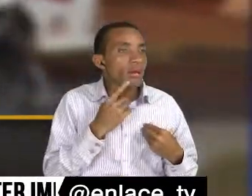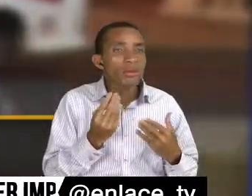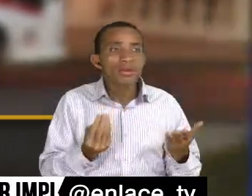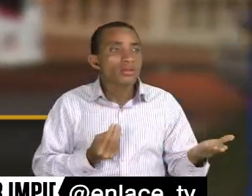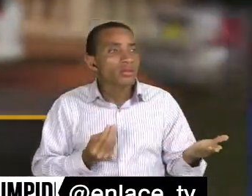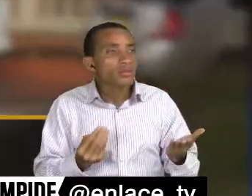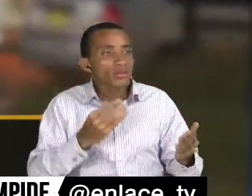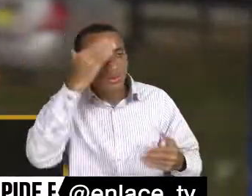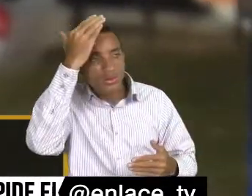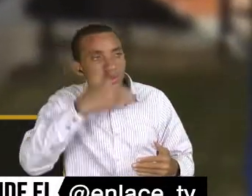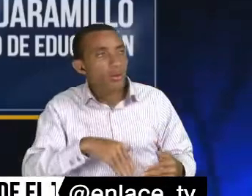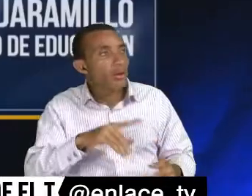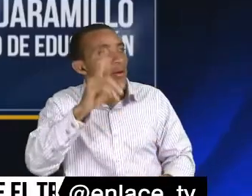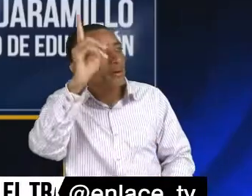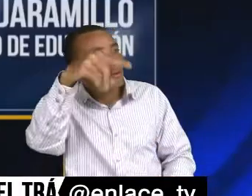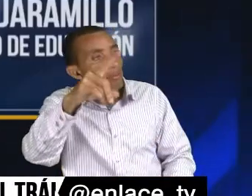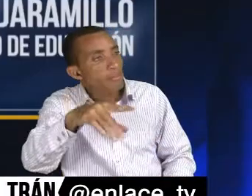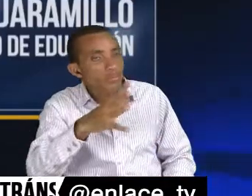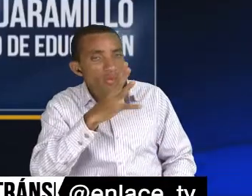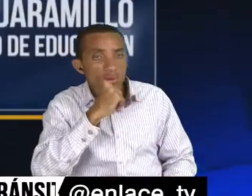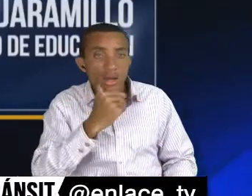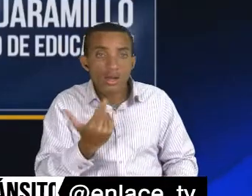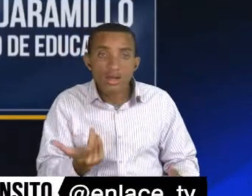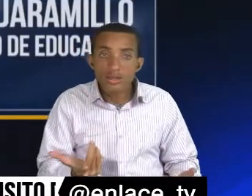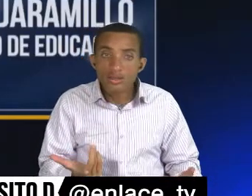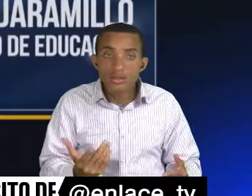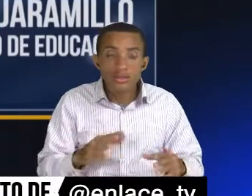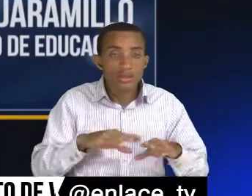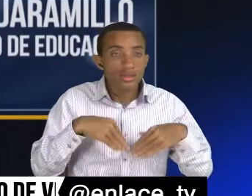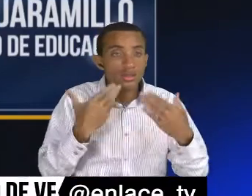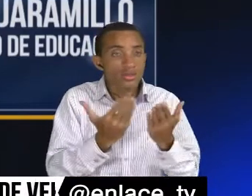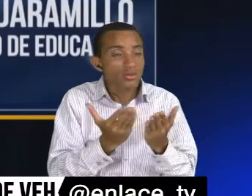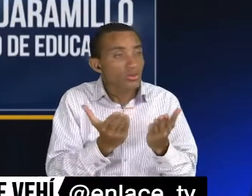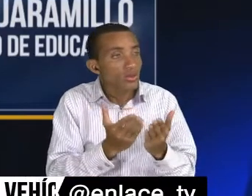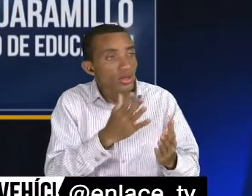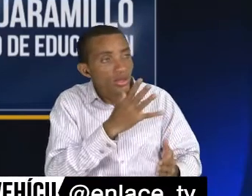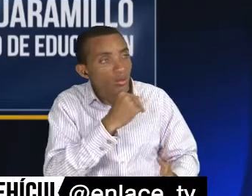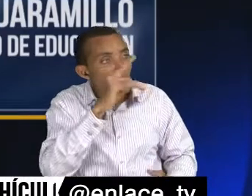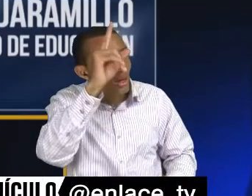servicio en las horas en las cuales tienen que recoger a los niños,